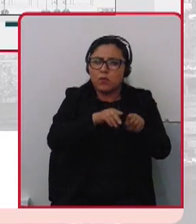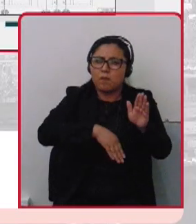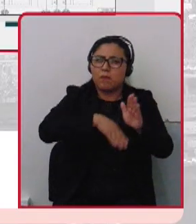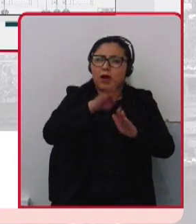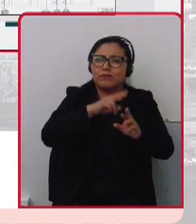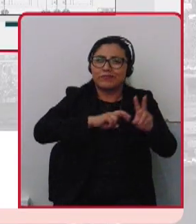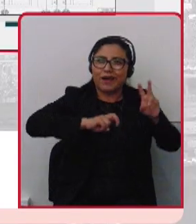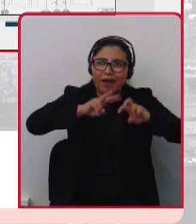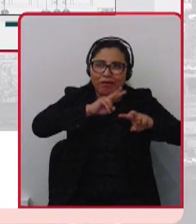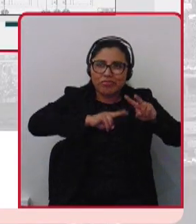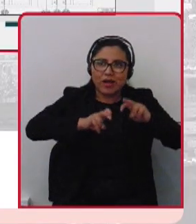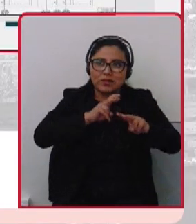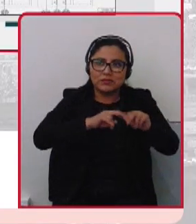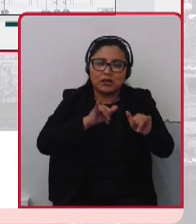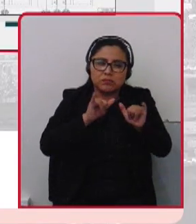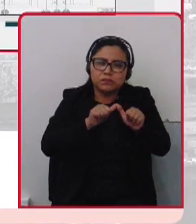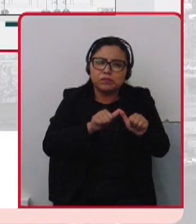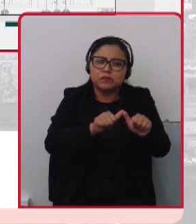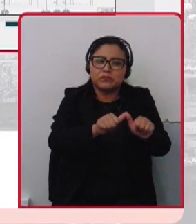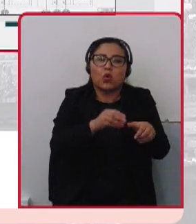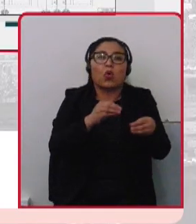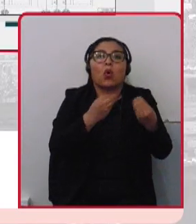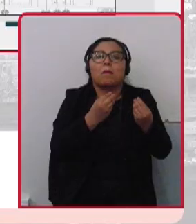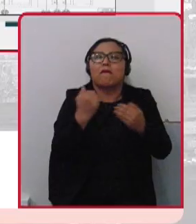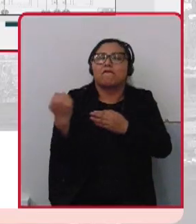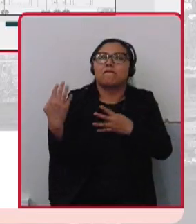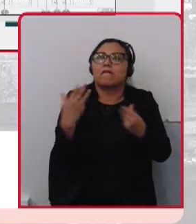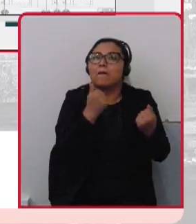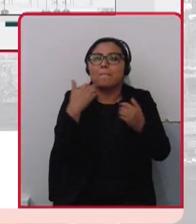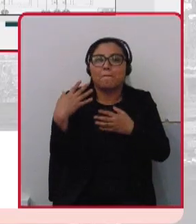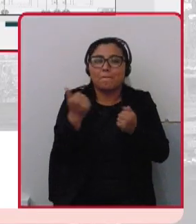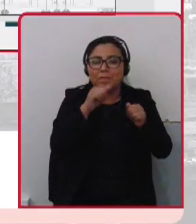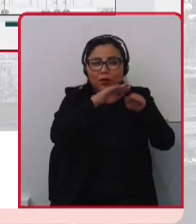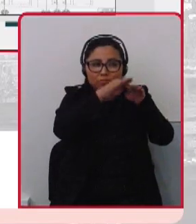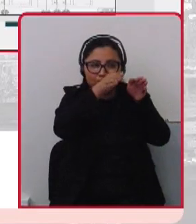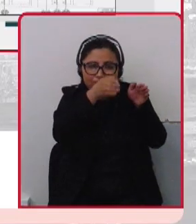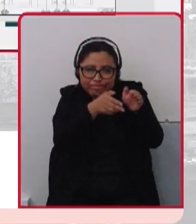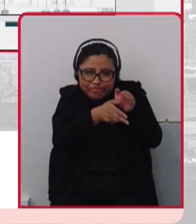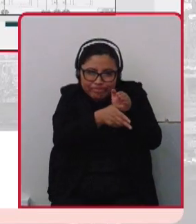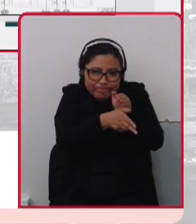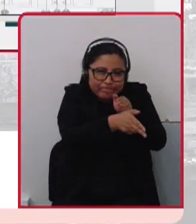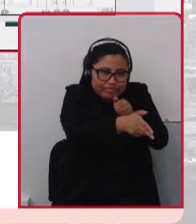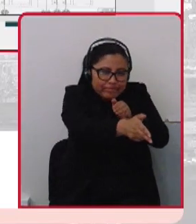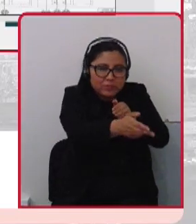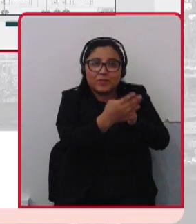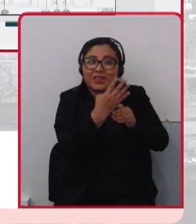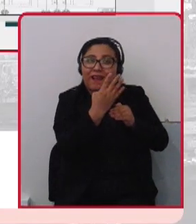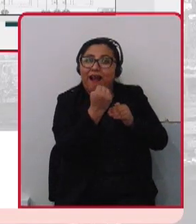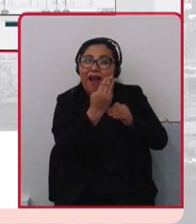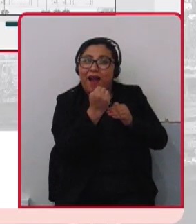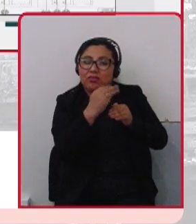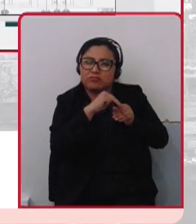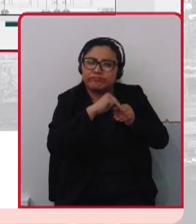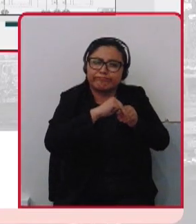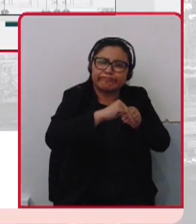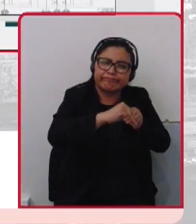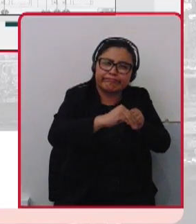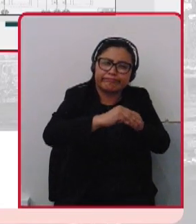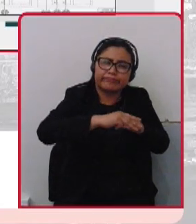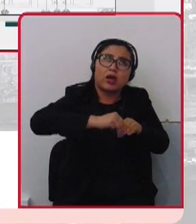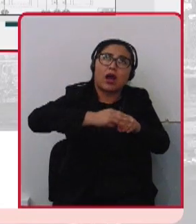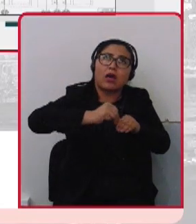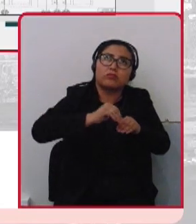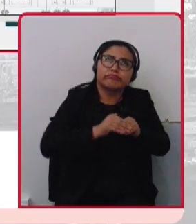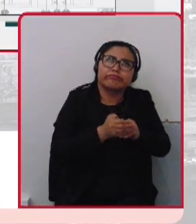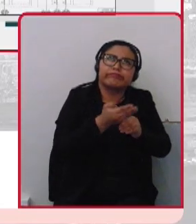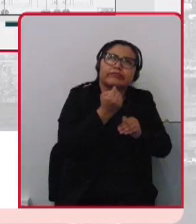en el análisis del sostenimiento. ¿Cómo fortificamos un túnel de estas dimensiones? Estamos hablando de un túnel de 14 por 13 metros de altura. Y